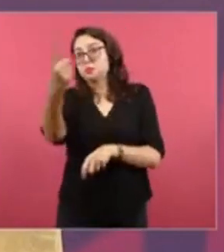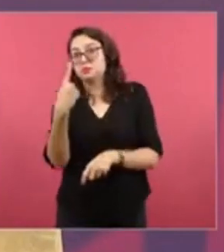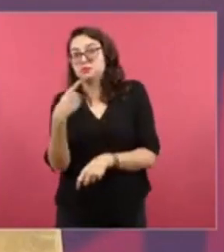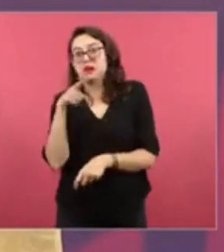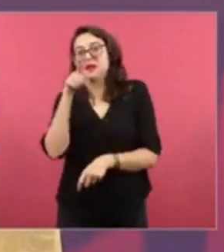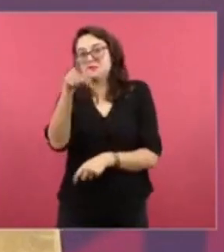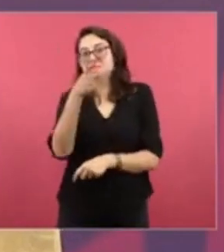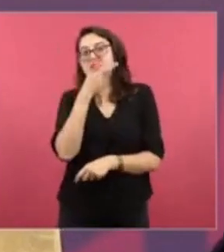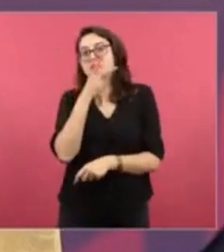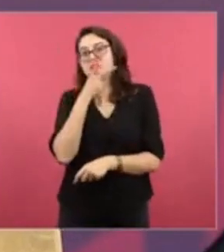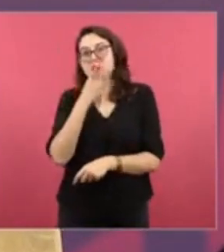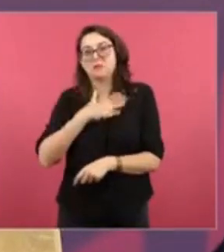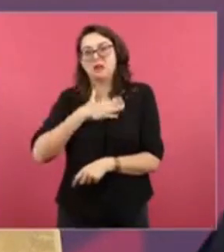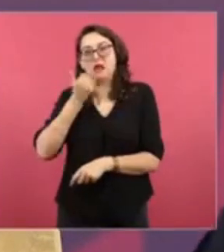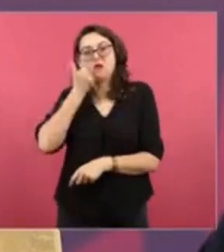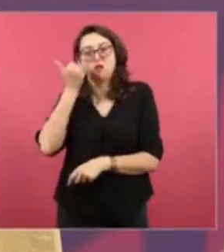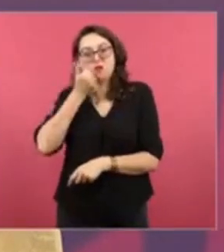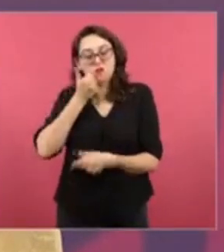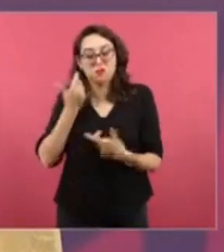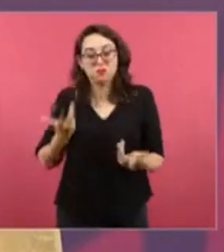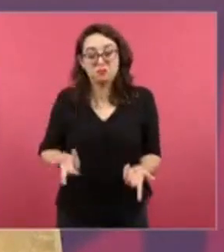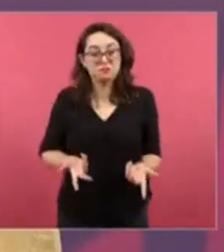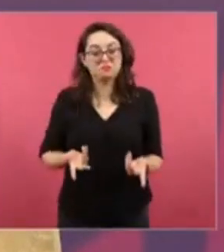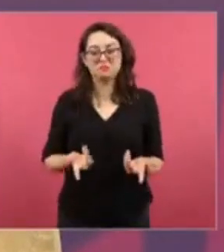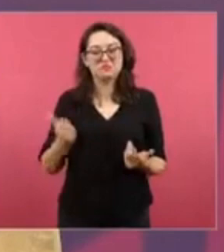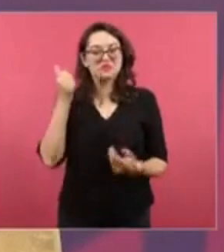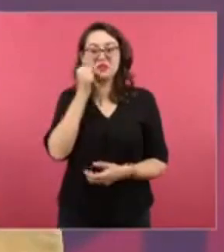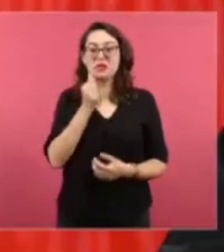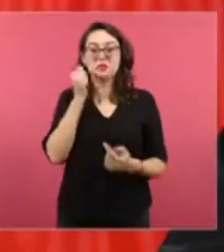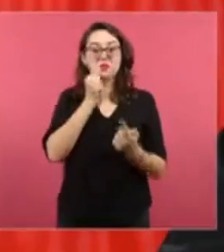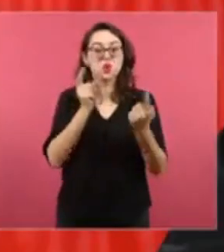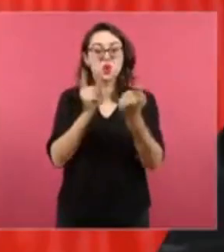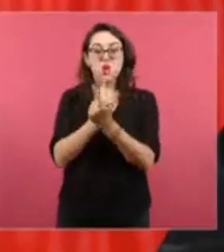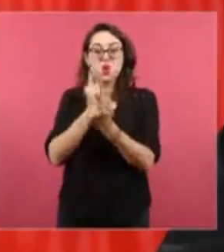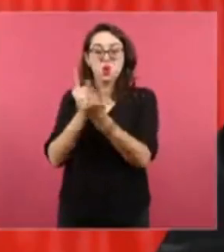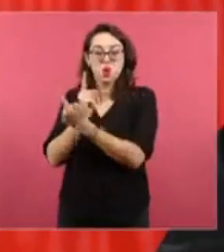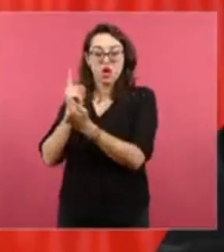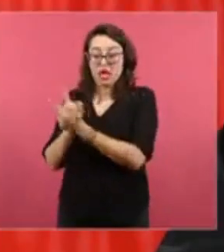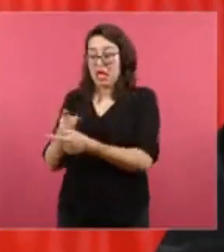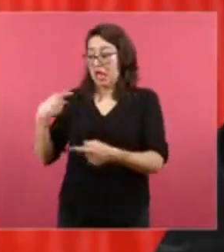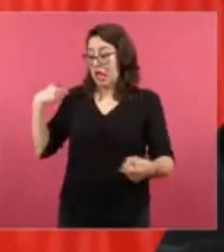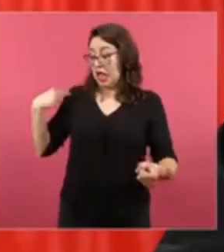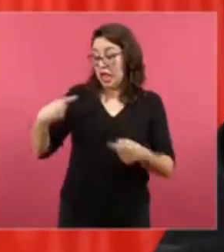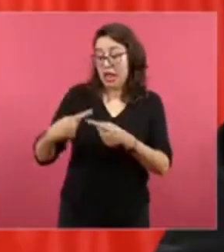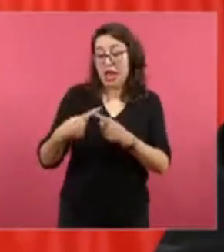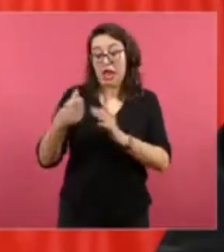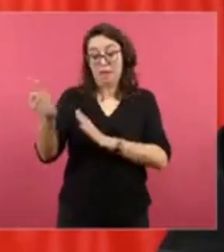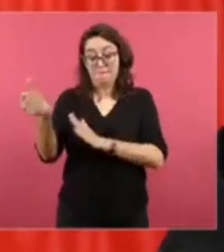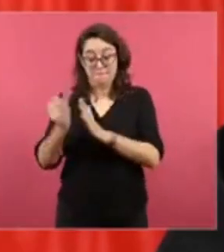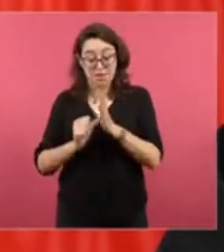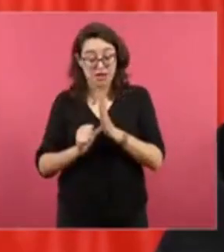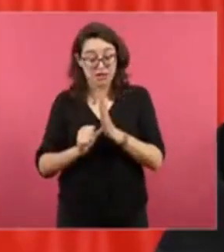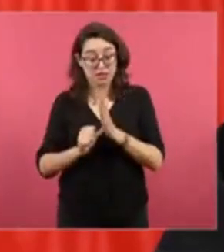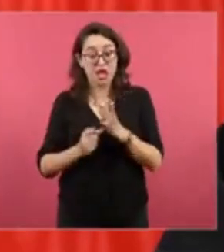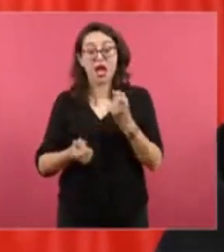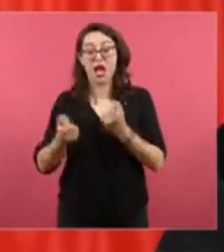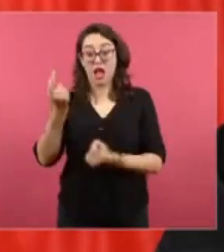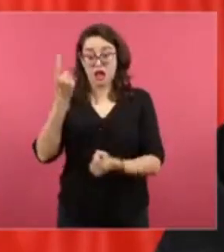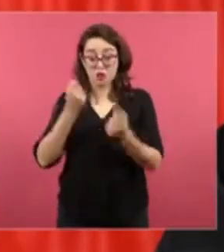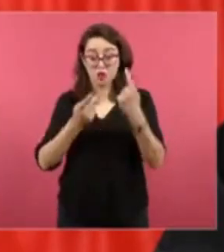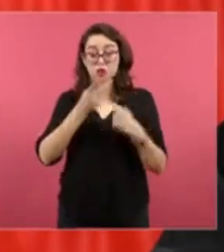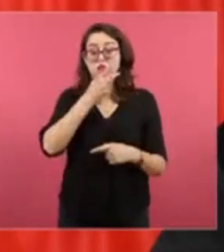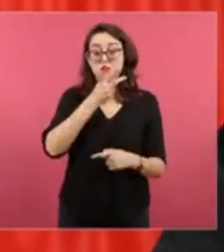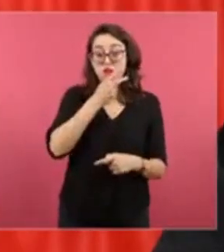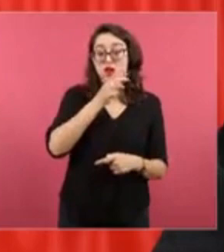Durante este mes, que ha sido muy álgido, los padres de familia de las comunidades y de los lugares a